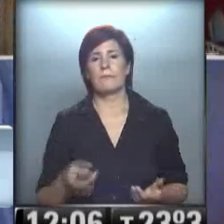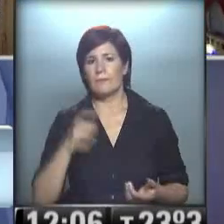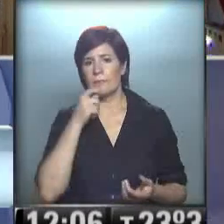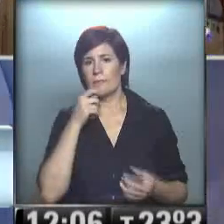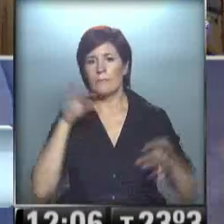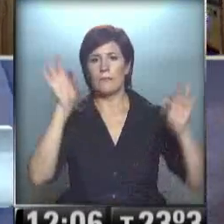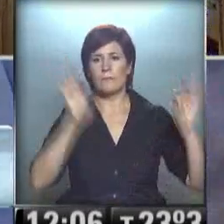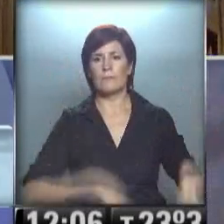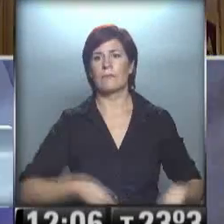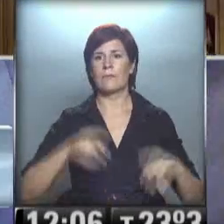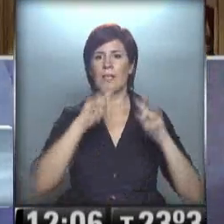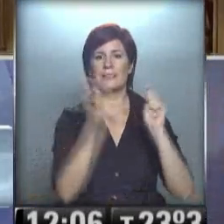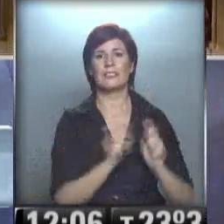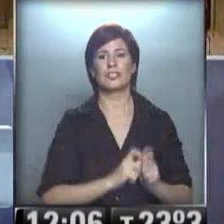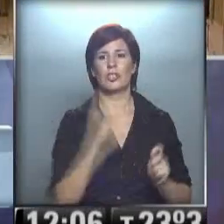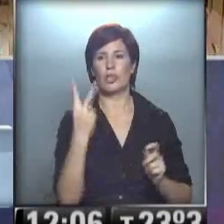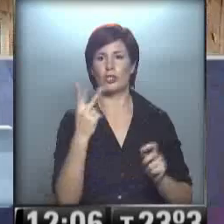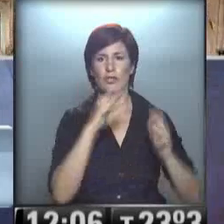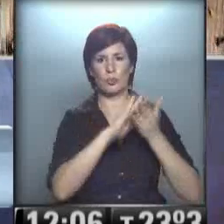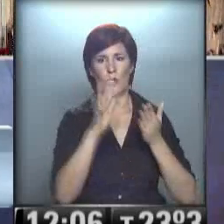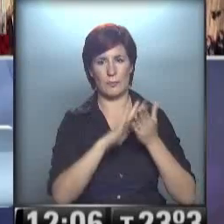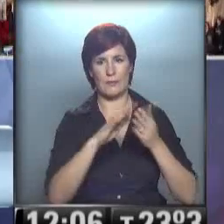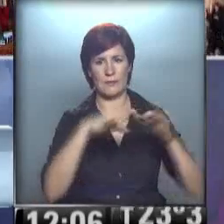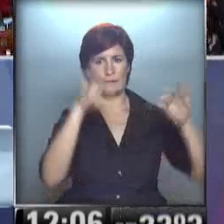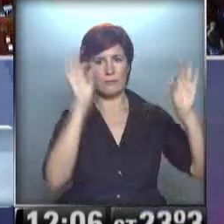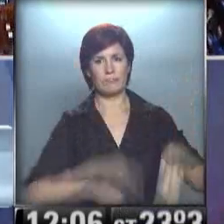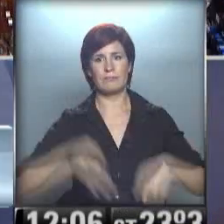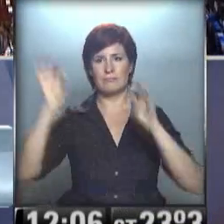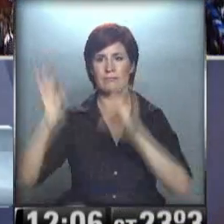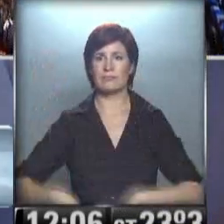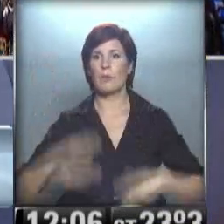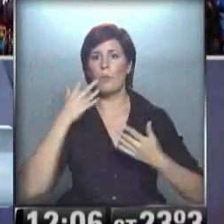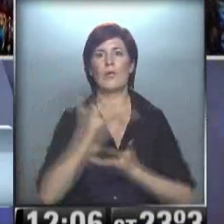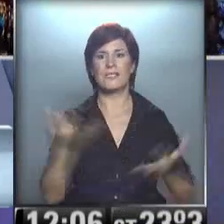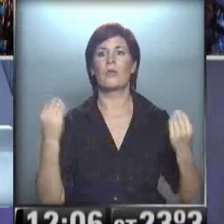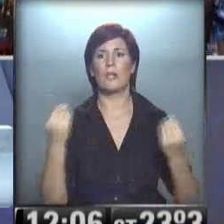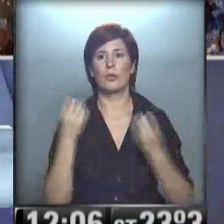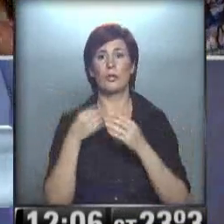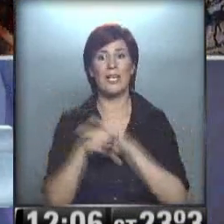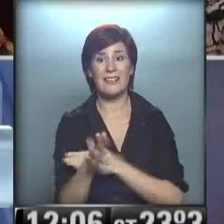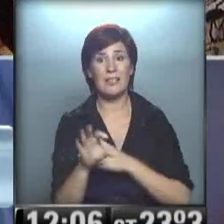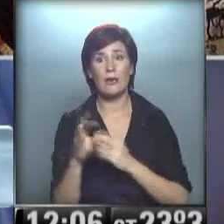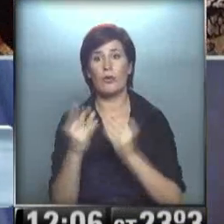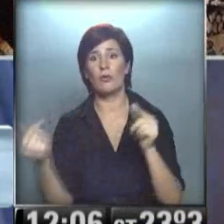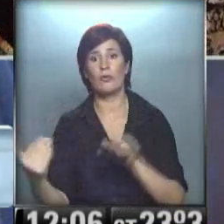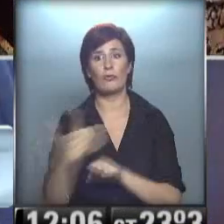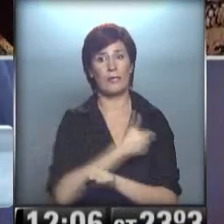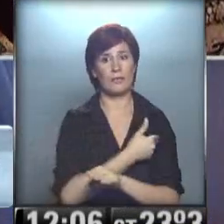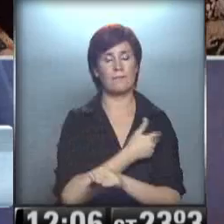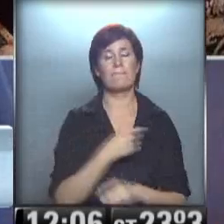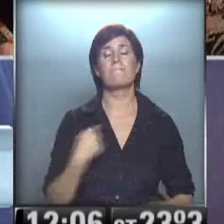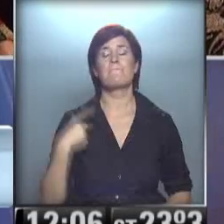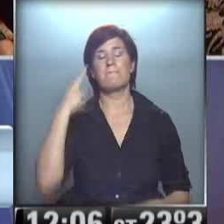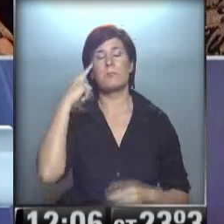dos esculturas de Lola Mora? ¿Al ingreso o una vez finalizado el acto? No, entiendo que después de dar el discurso. Pero